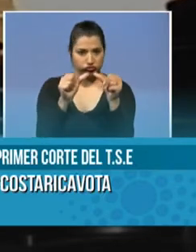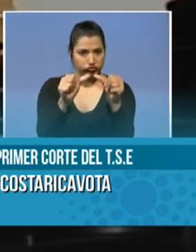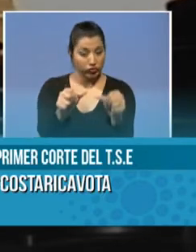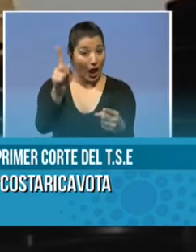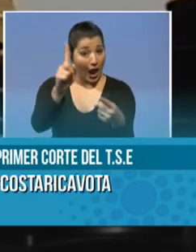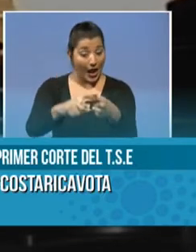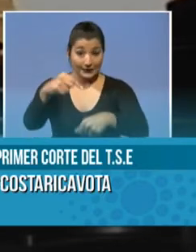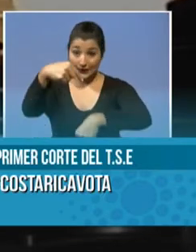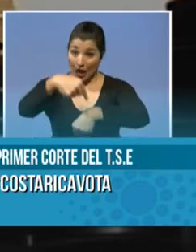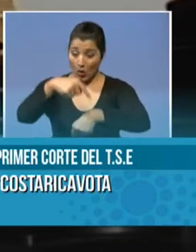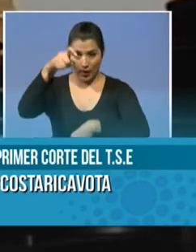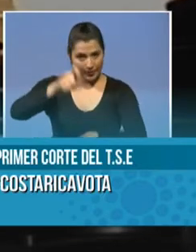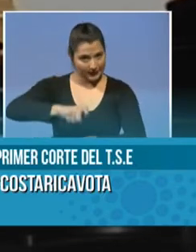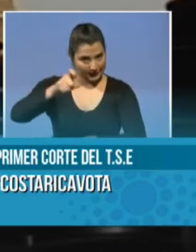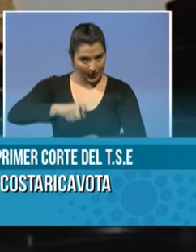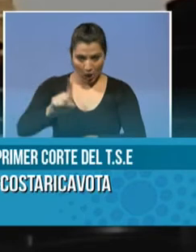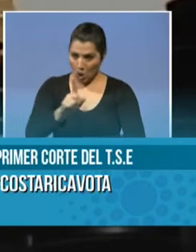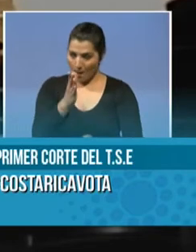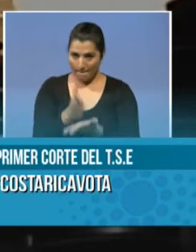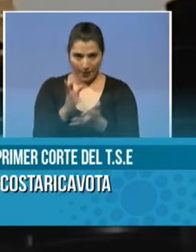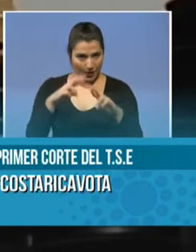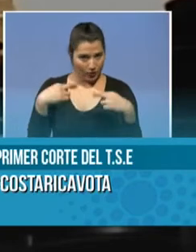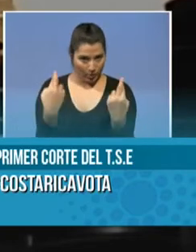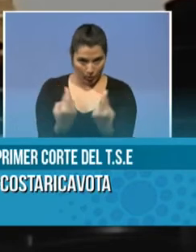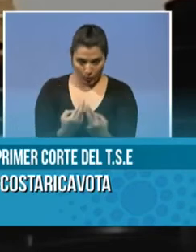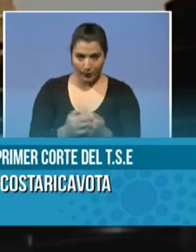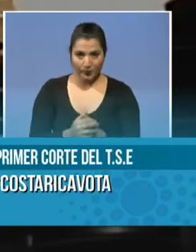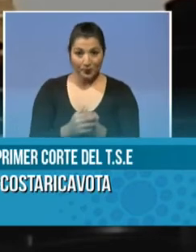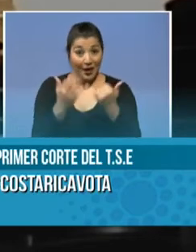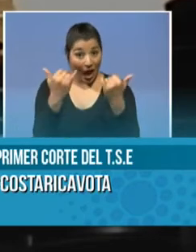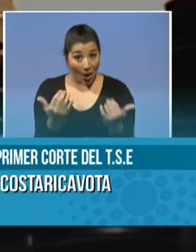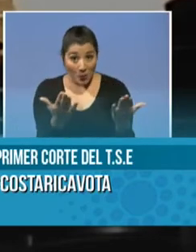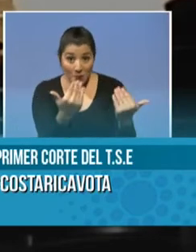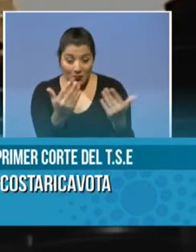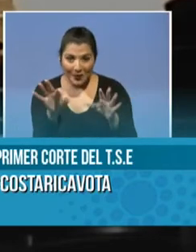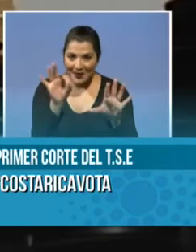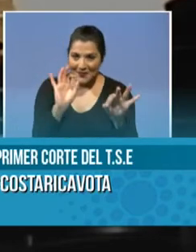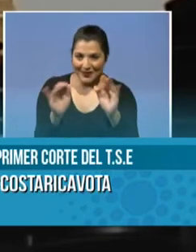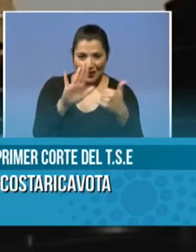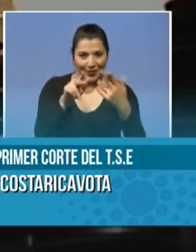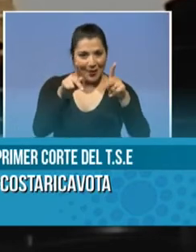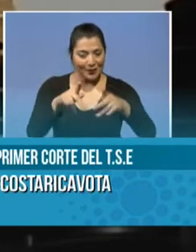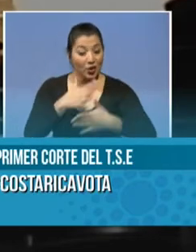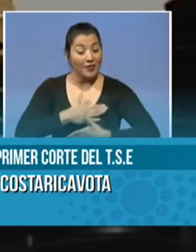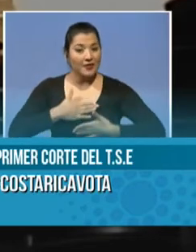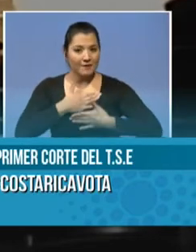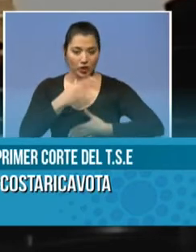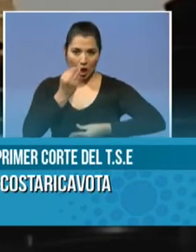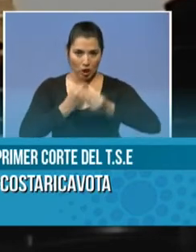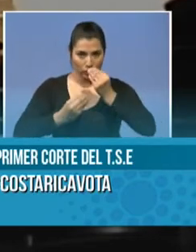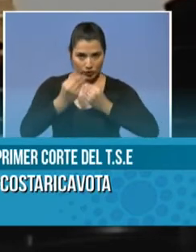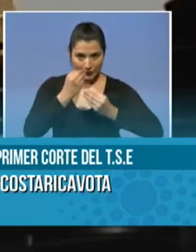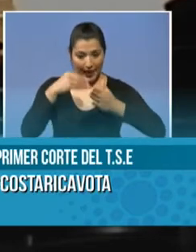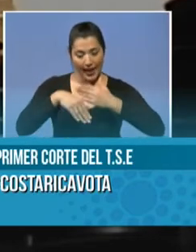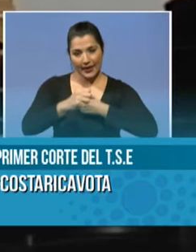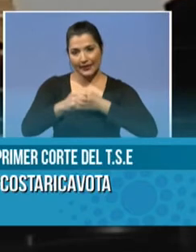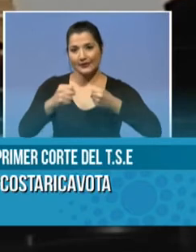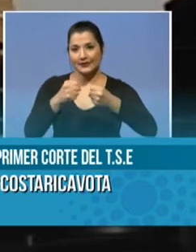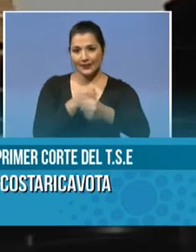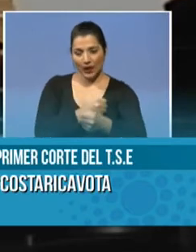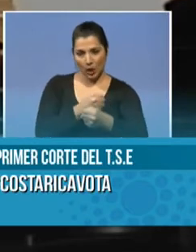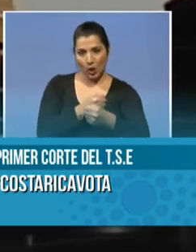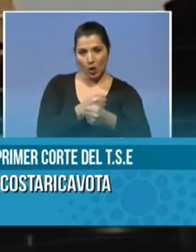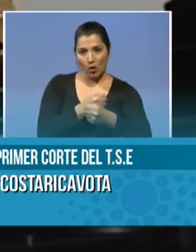sea necesario. Se invita a todos los asistentes a disfrutar de un refrigerio en el salón que se